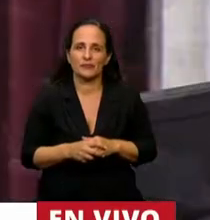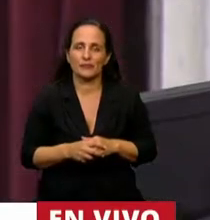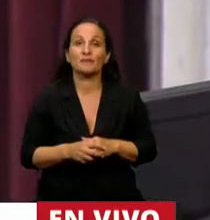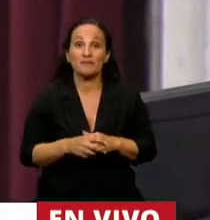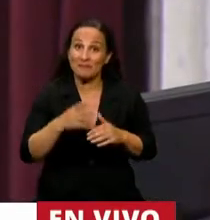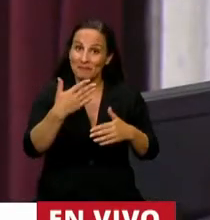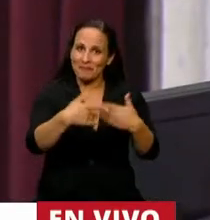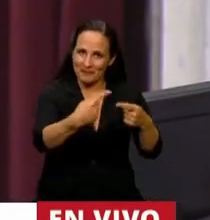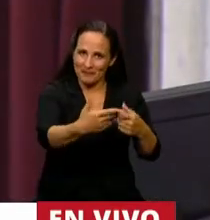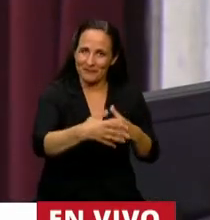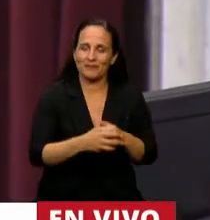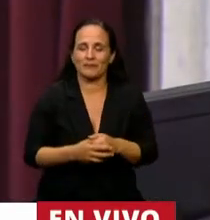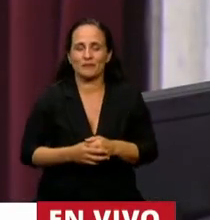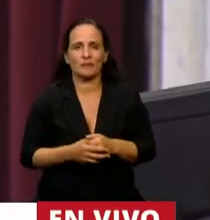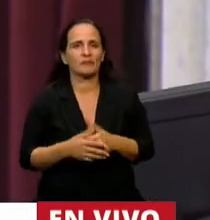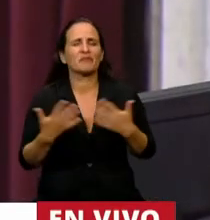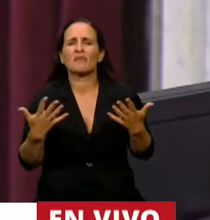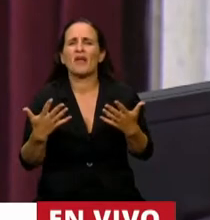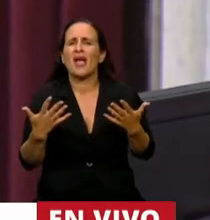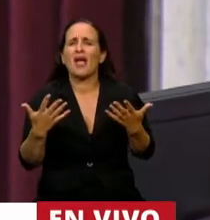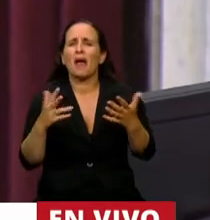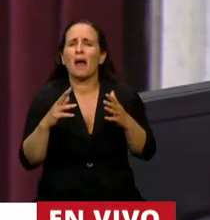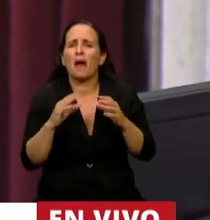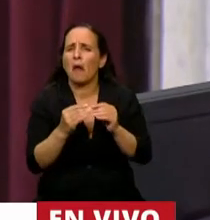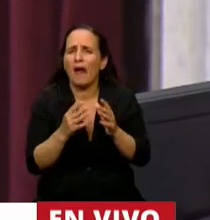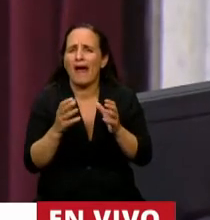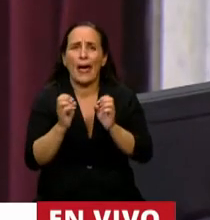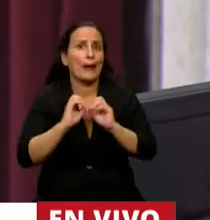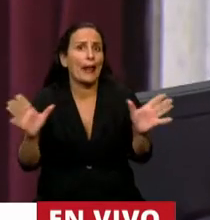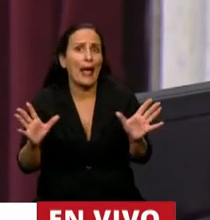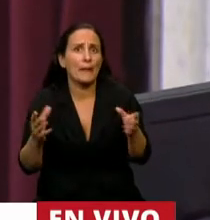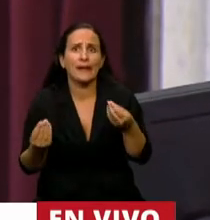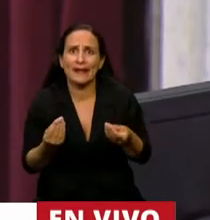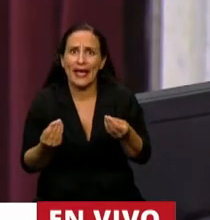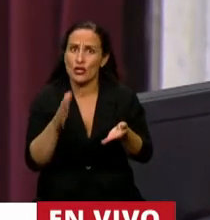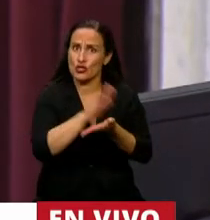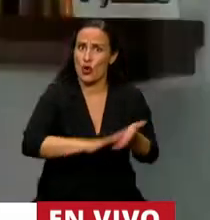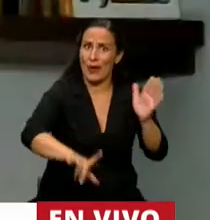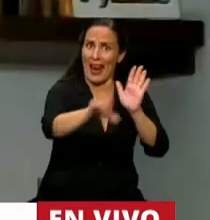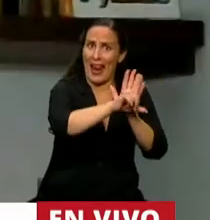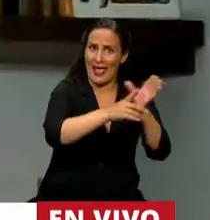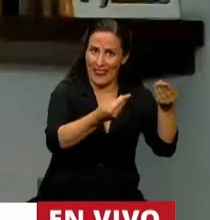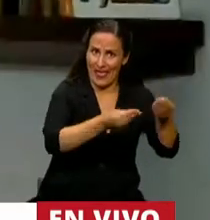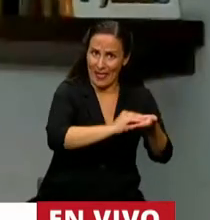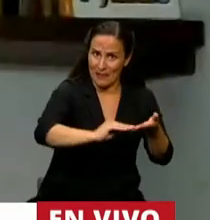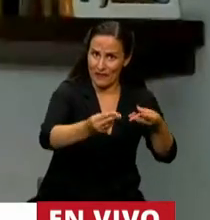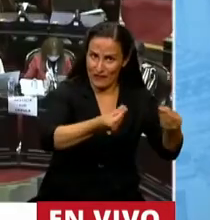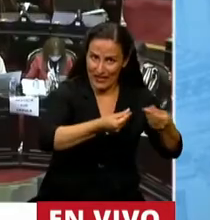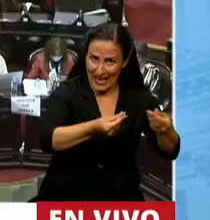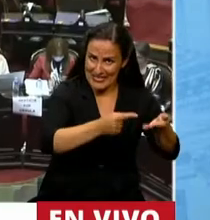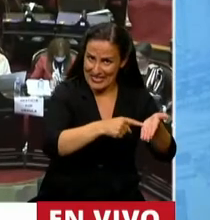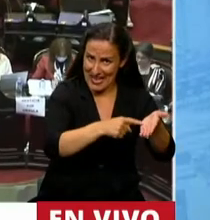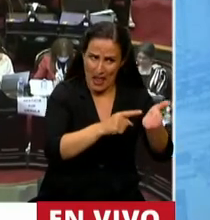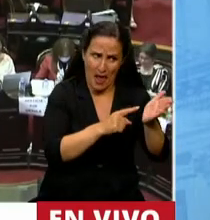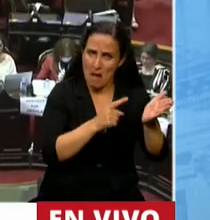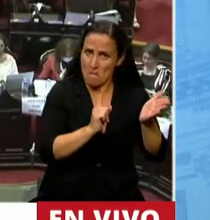adelante problemas graves no es la interpretación que surja con la ley de administración financiera no es